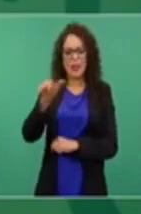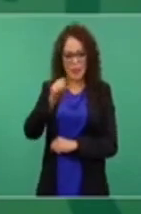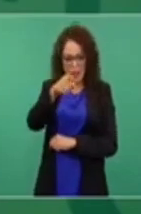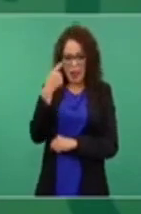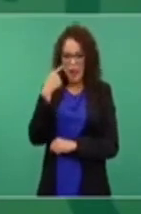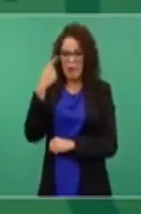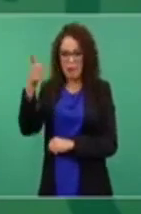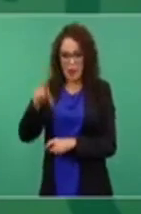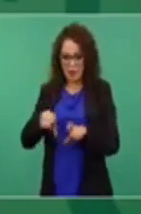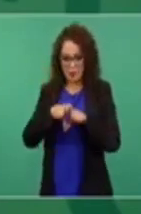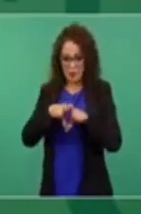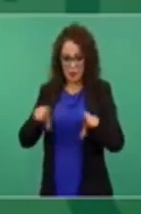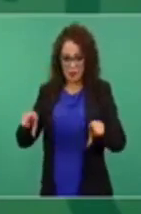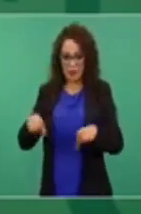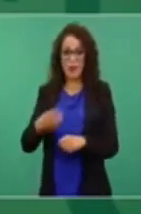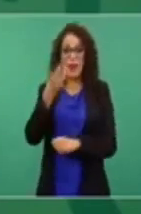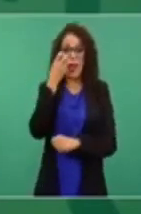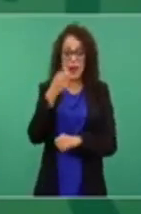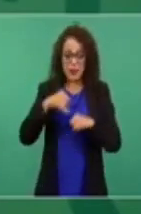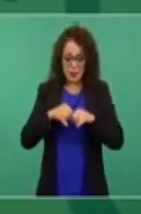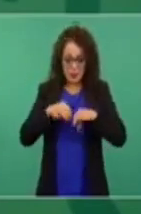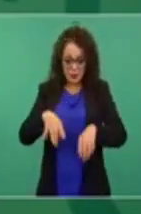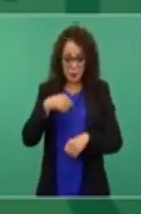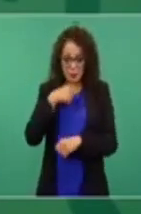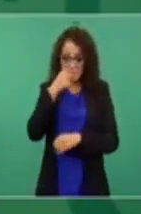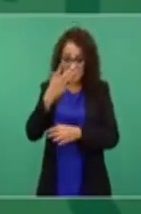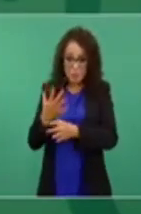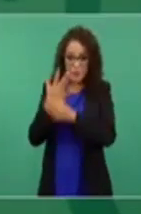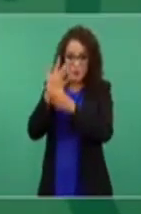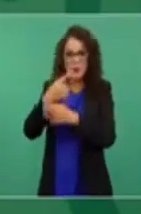Todo esto es para los jóvenes.